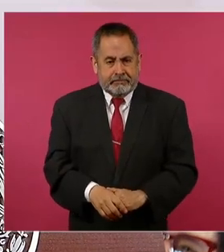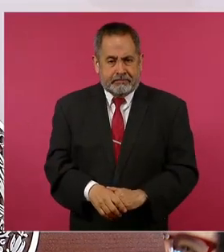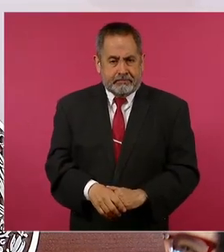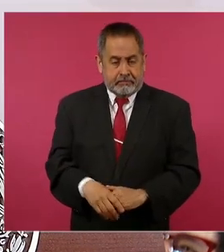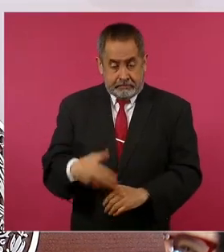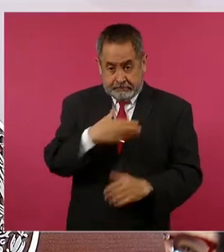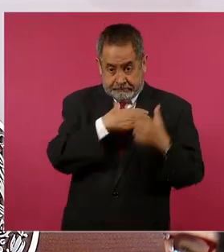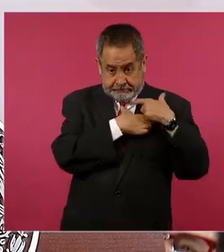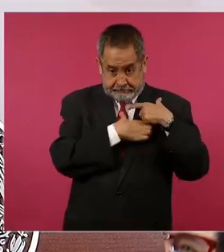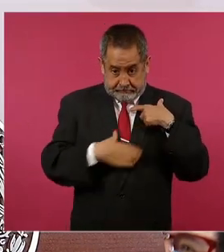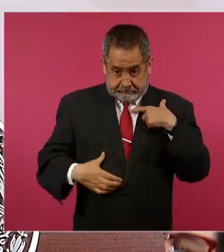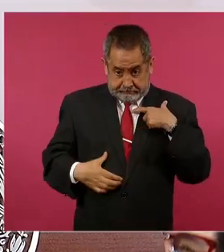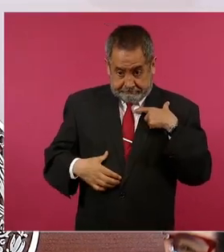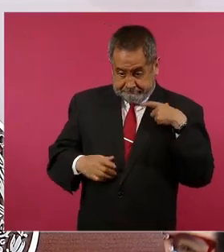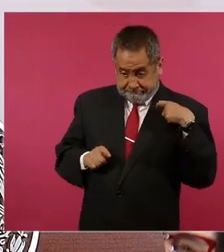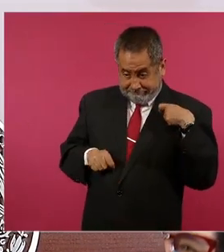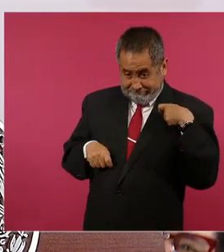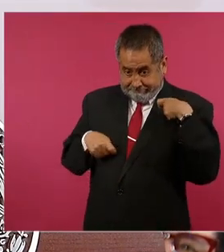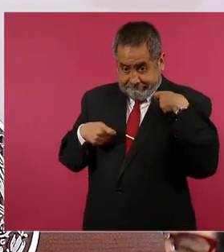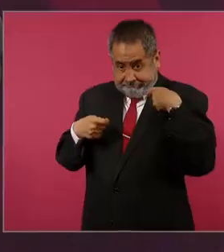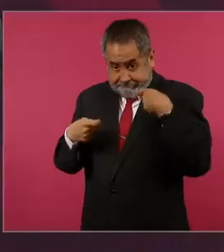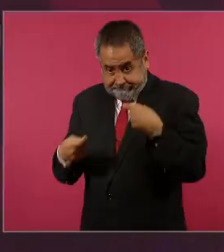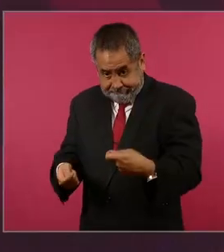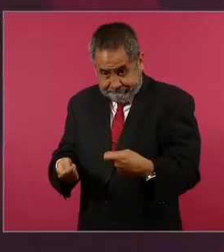entregando la banda presidencial